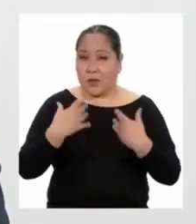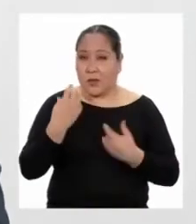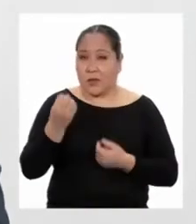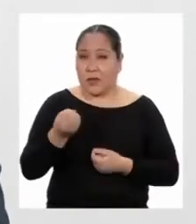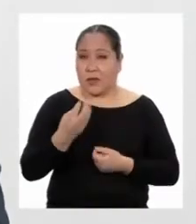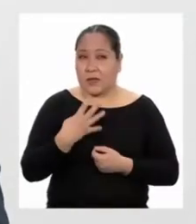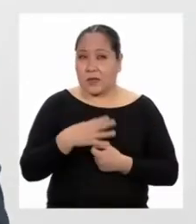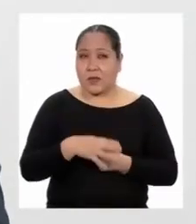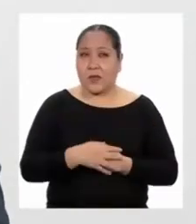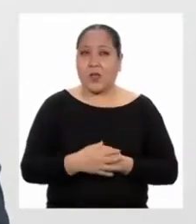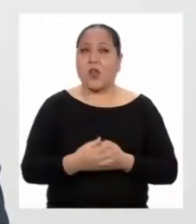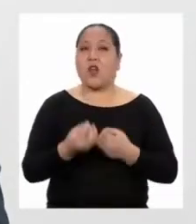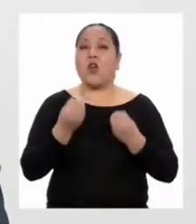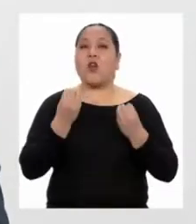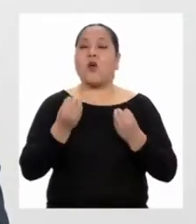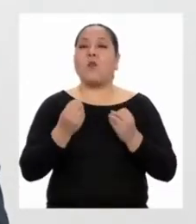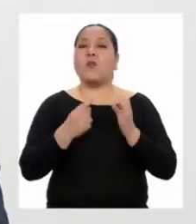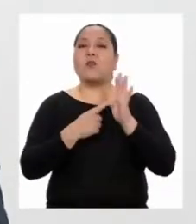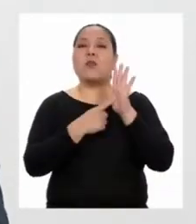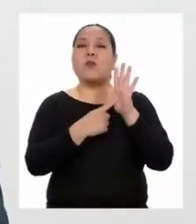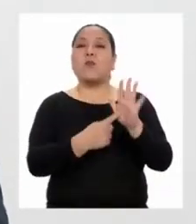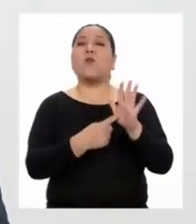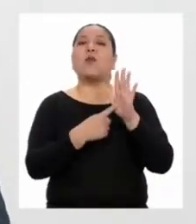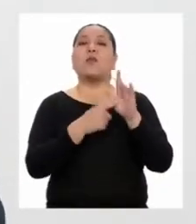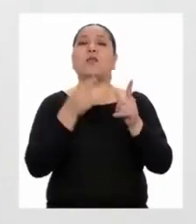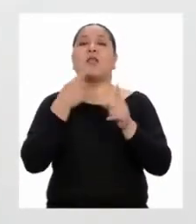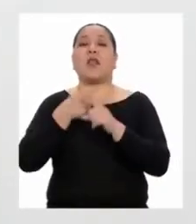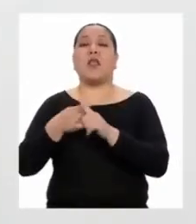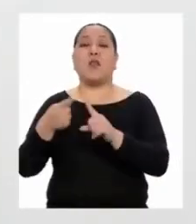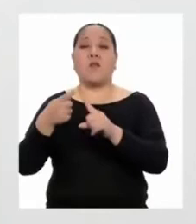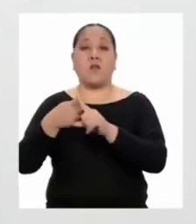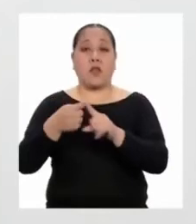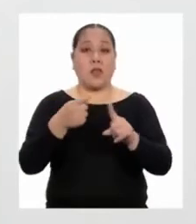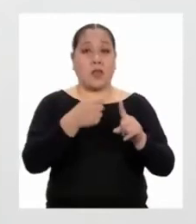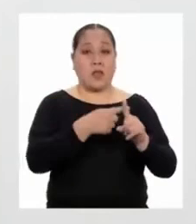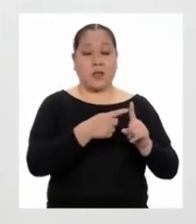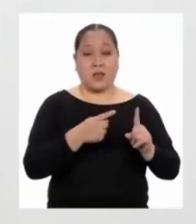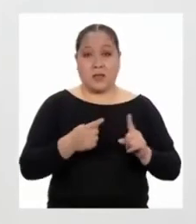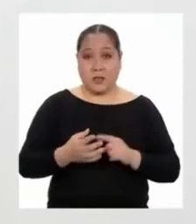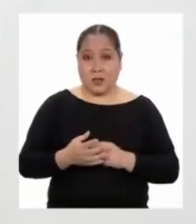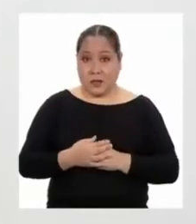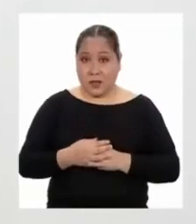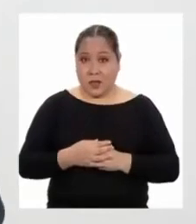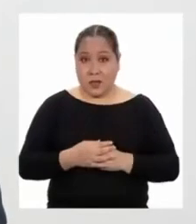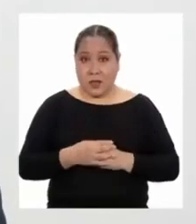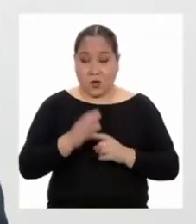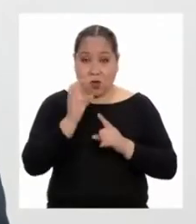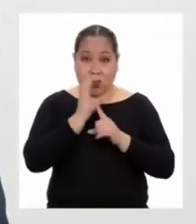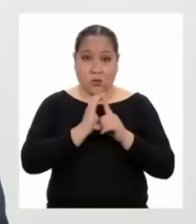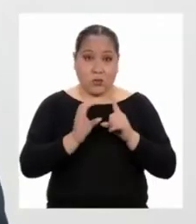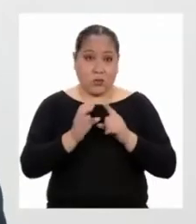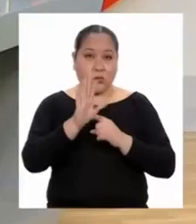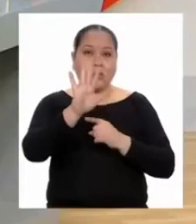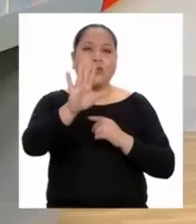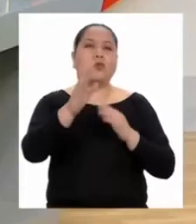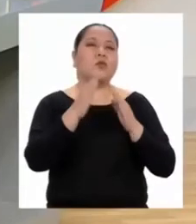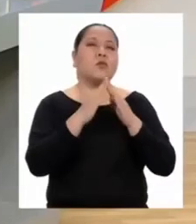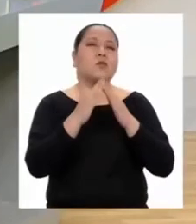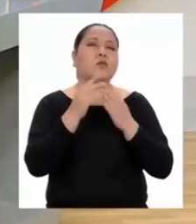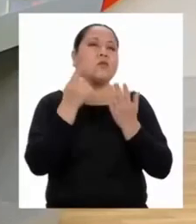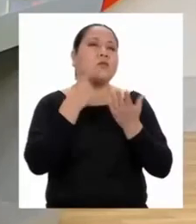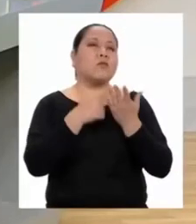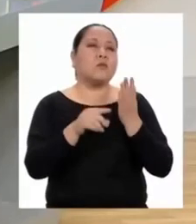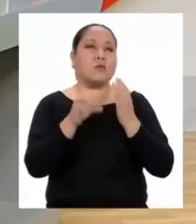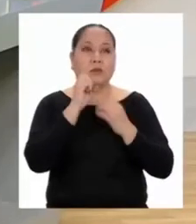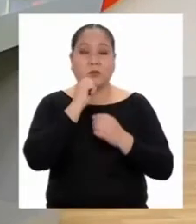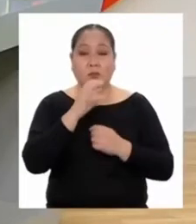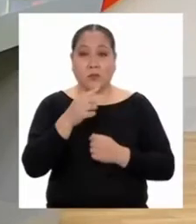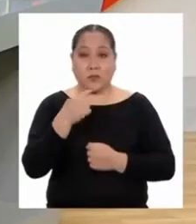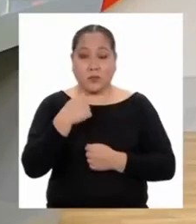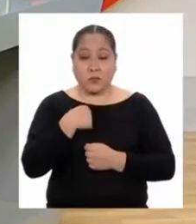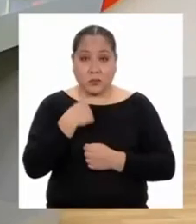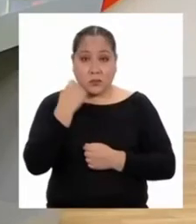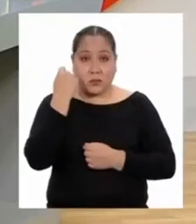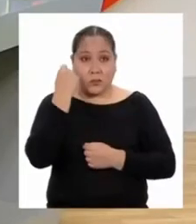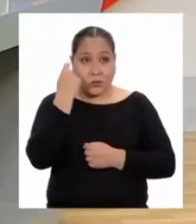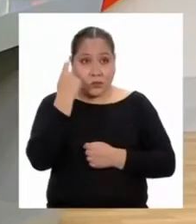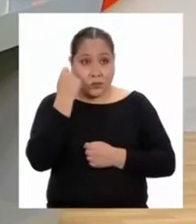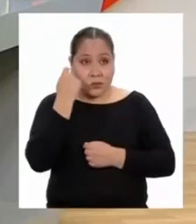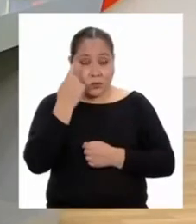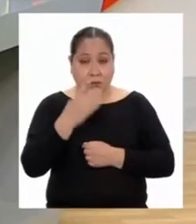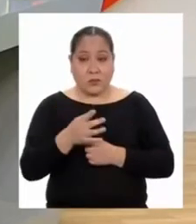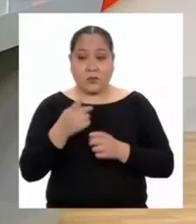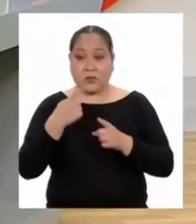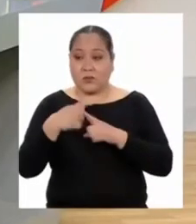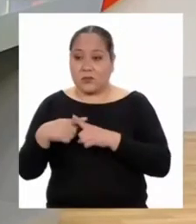se manifiesta la diversidad cultural? Todas y todos en casa, ¿qué dicen? Lo que he podido entender es que